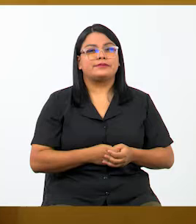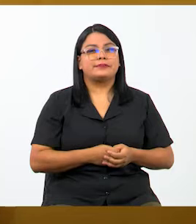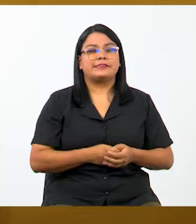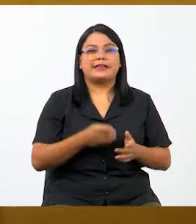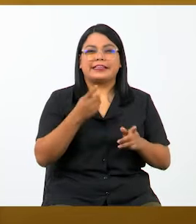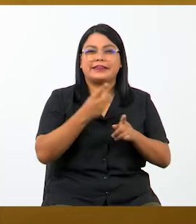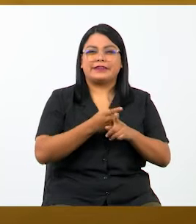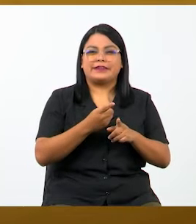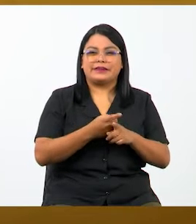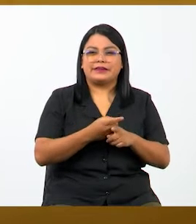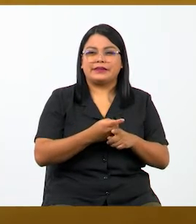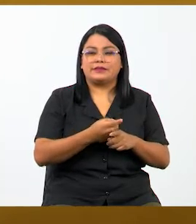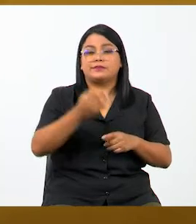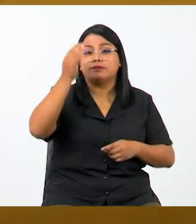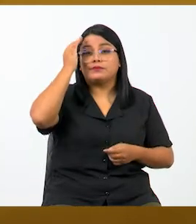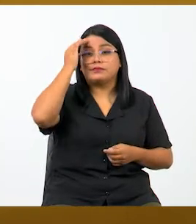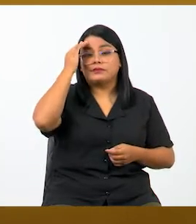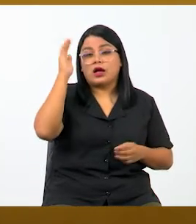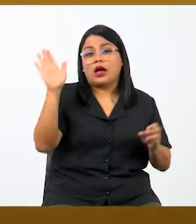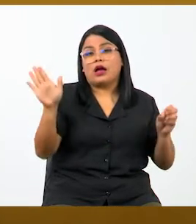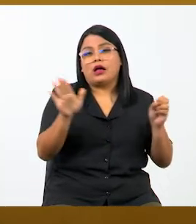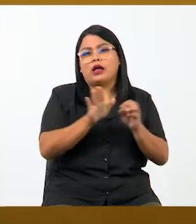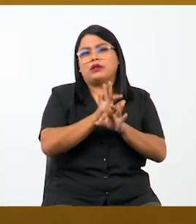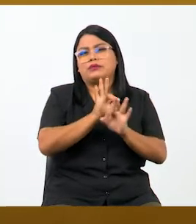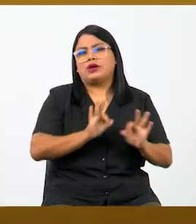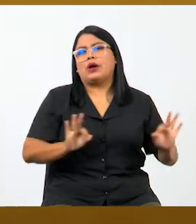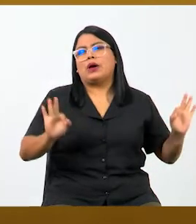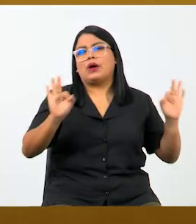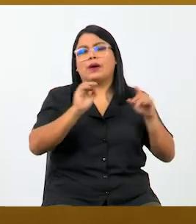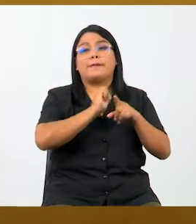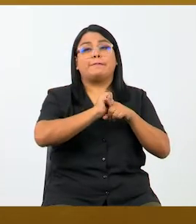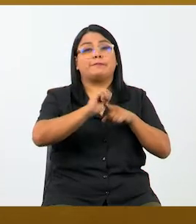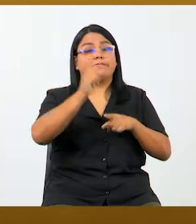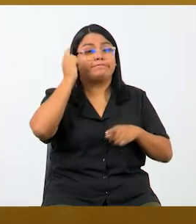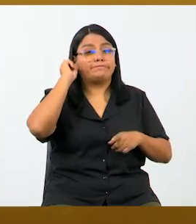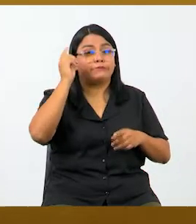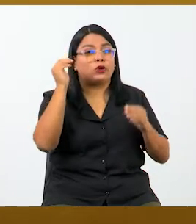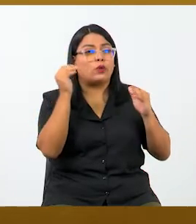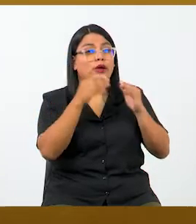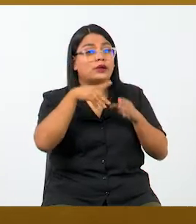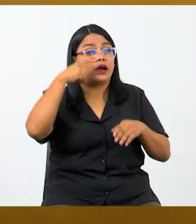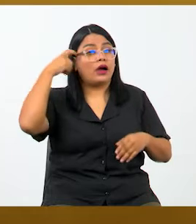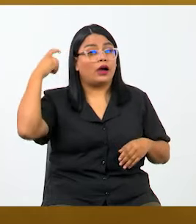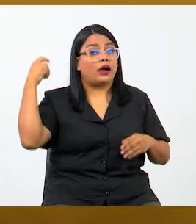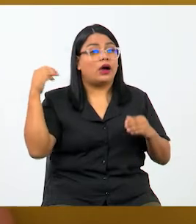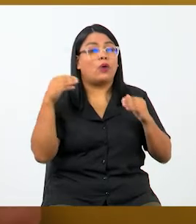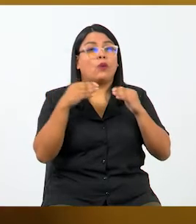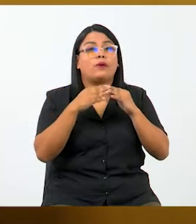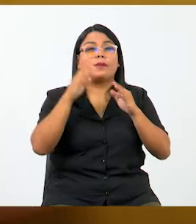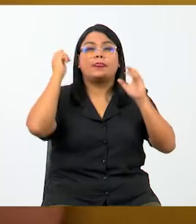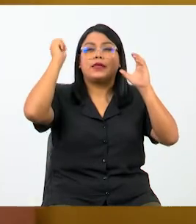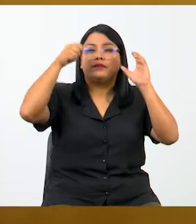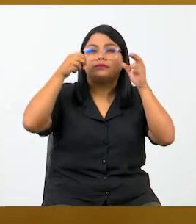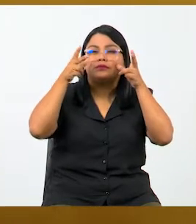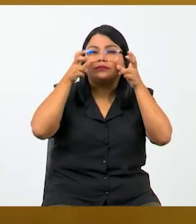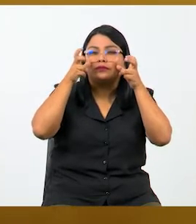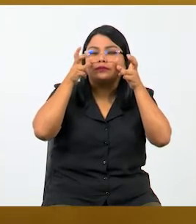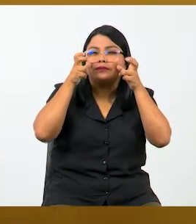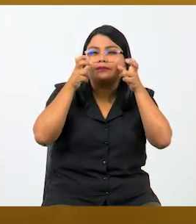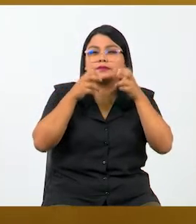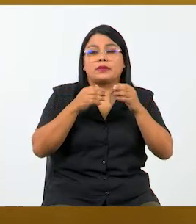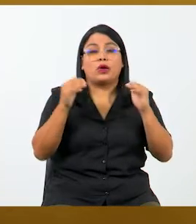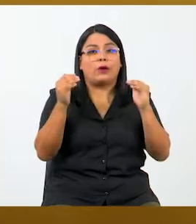para mejorar nuestra práctica docente, ¿verdad? Y recordemos también que en el video observamos que además de toda esta